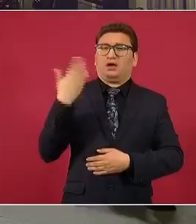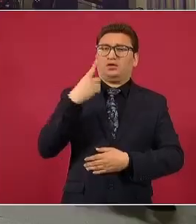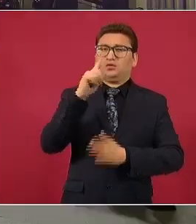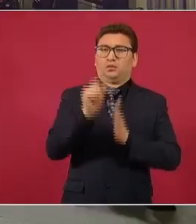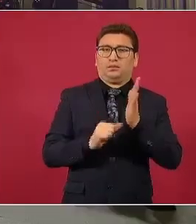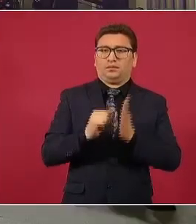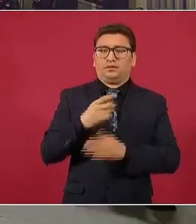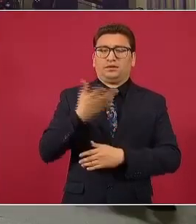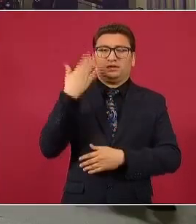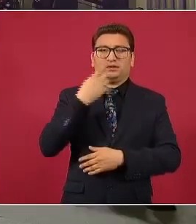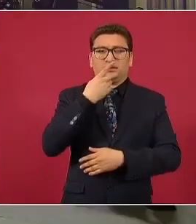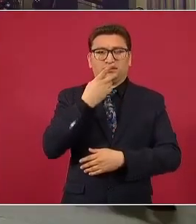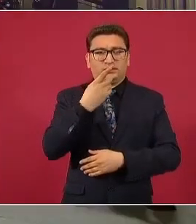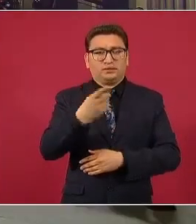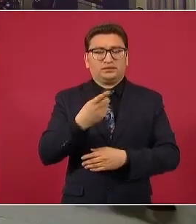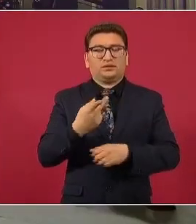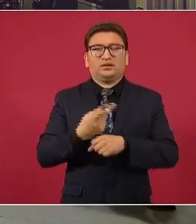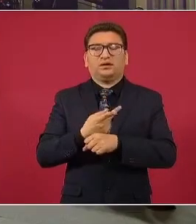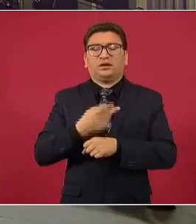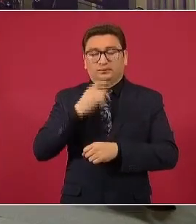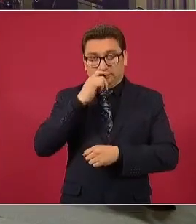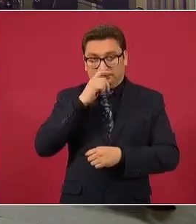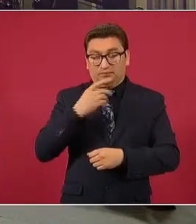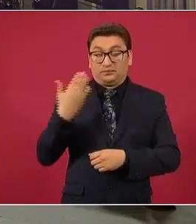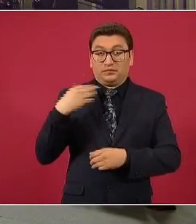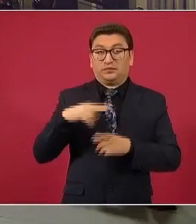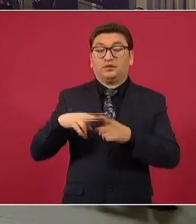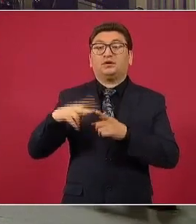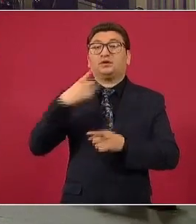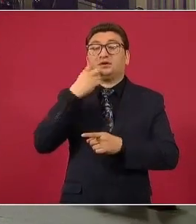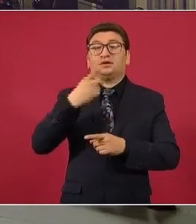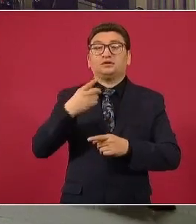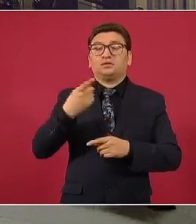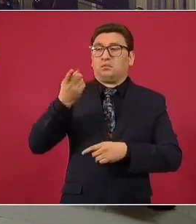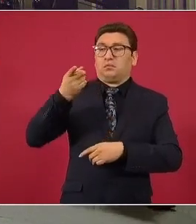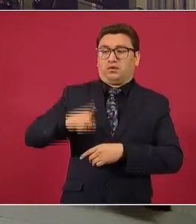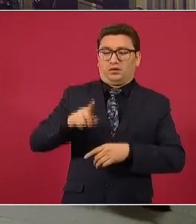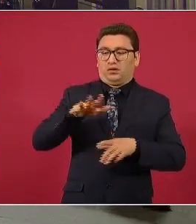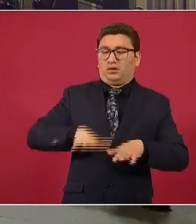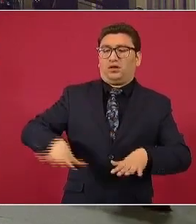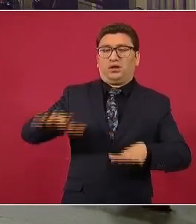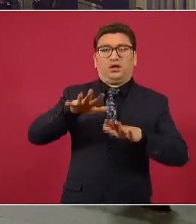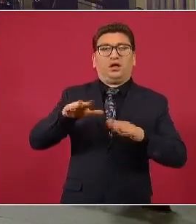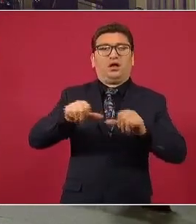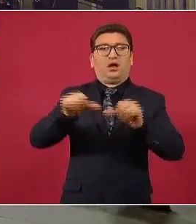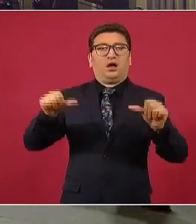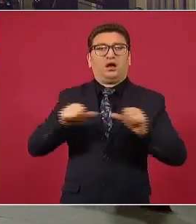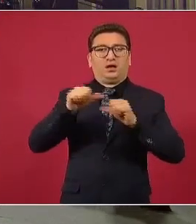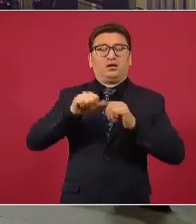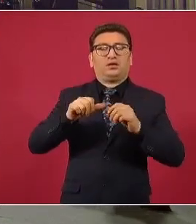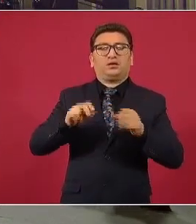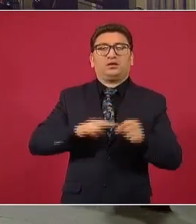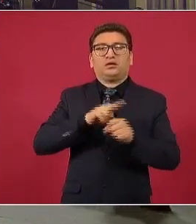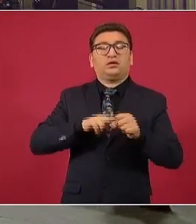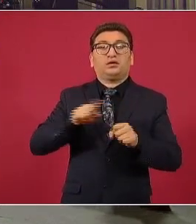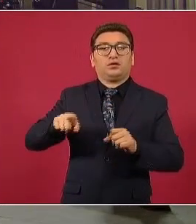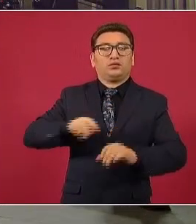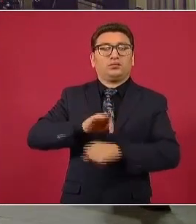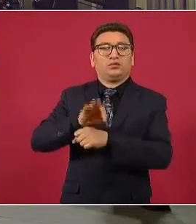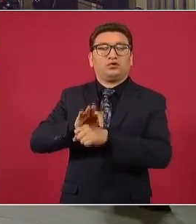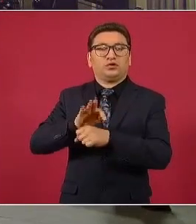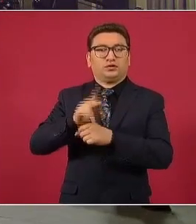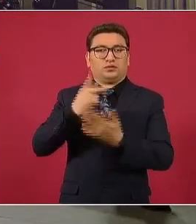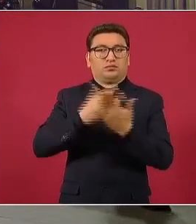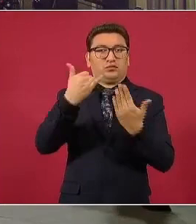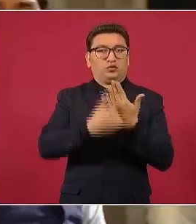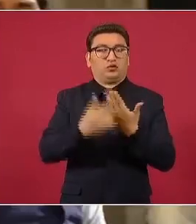tema del Parque El Cimatario, pero ahorita me comenta que hay un decreto de área natural protegida, ya está el decreto que ya se presentó